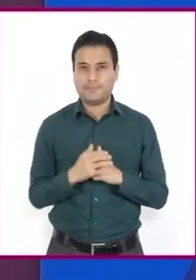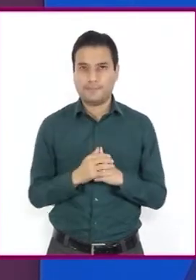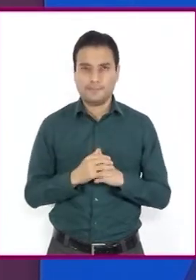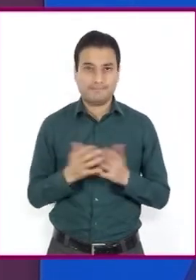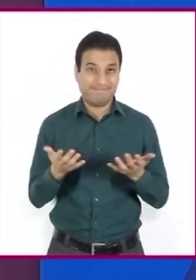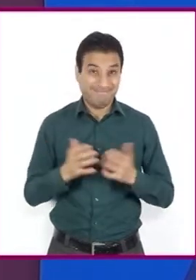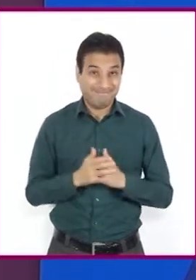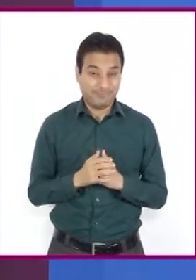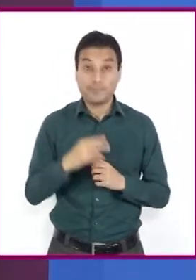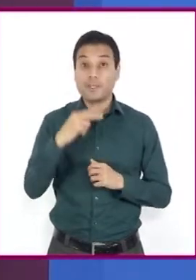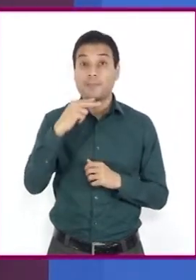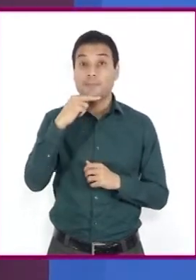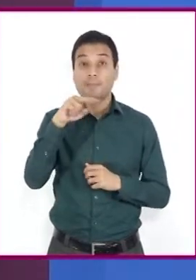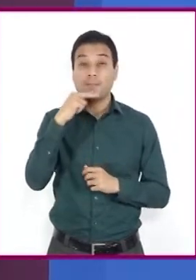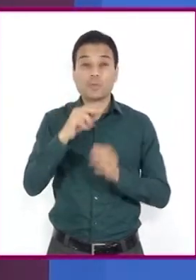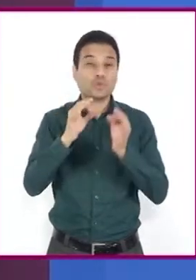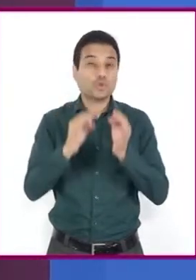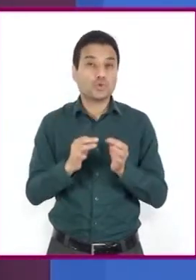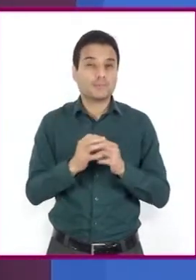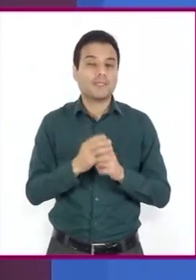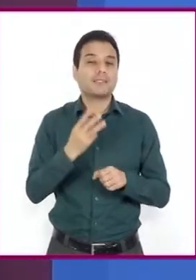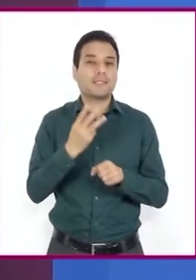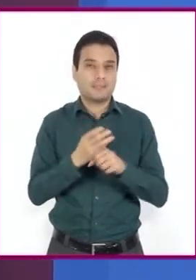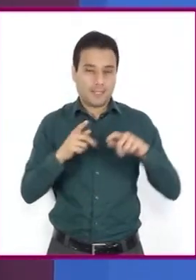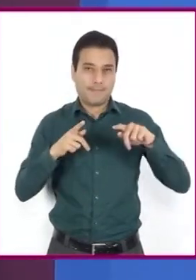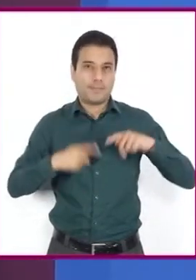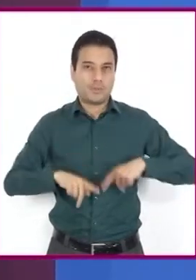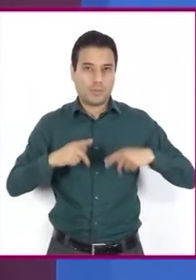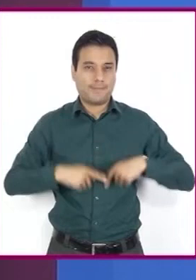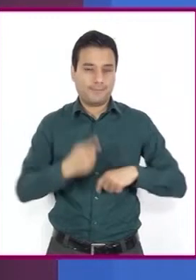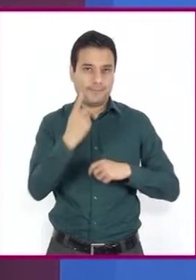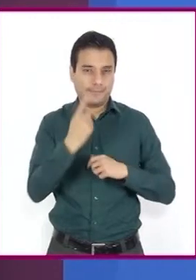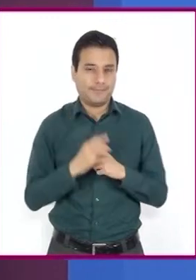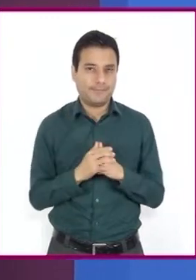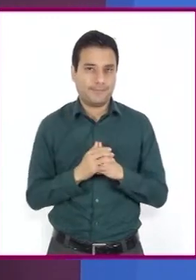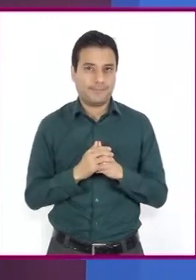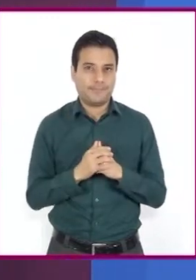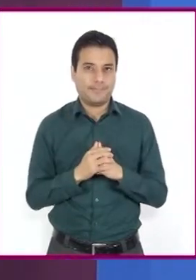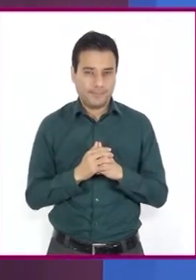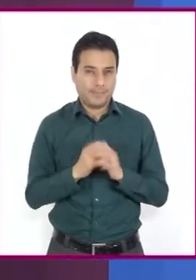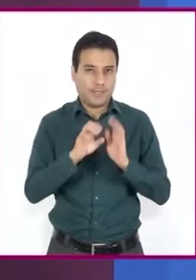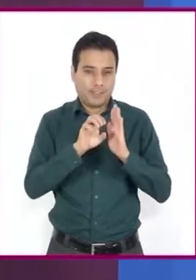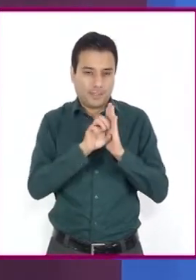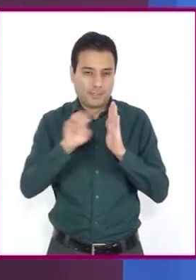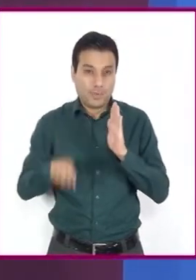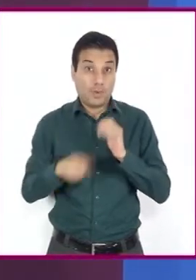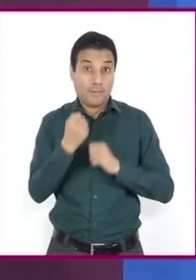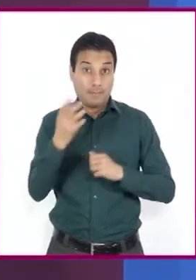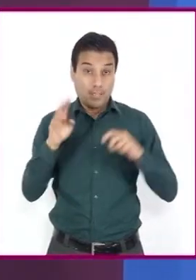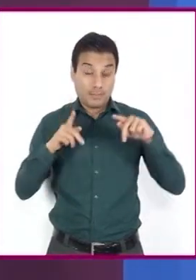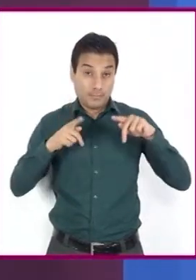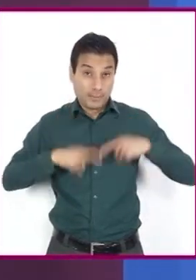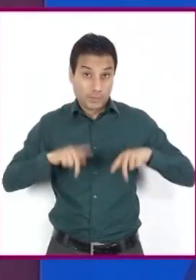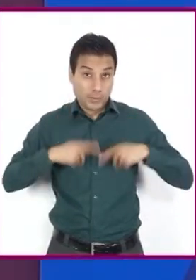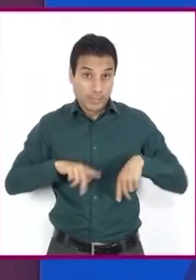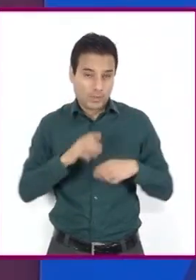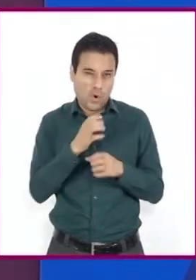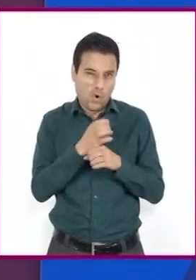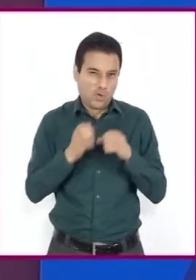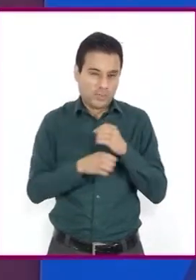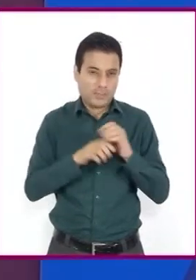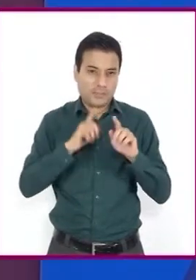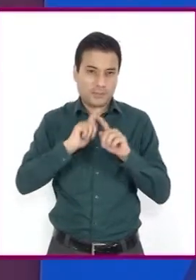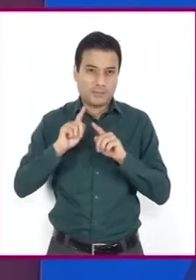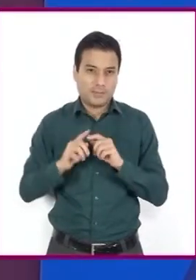Entonces, el verbo se conjugará en tercera persona del singular. Pero si se refiere a varias personas o elementos,